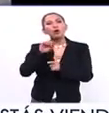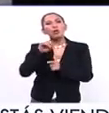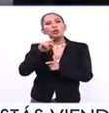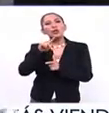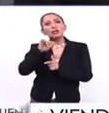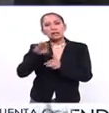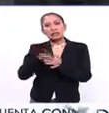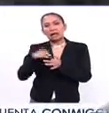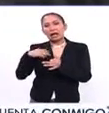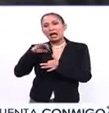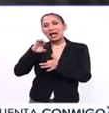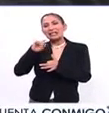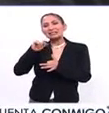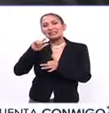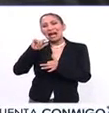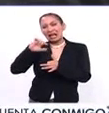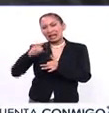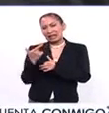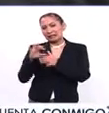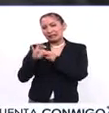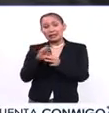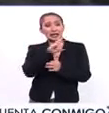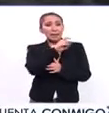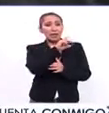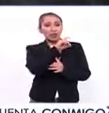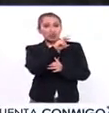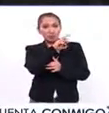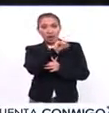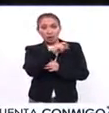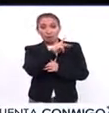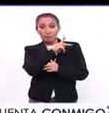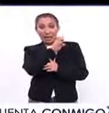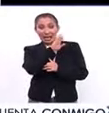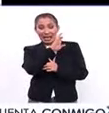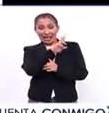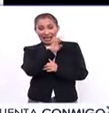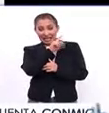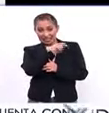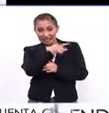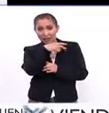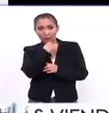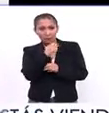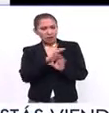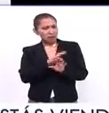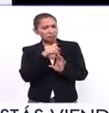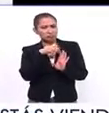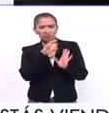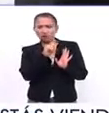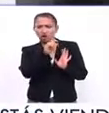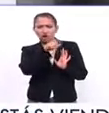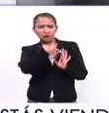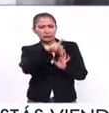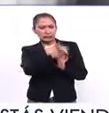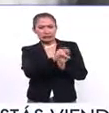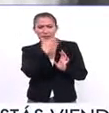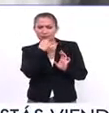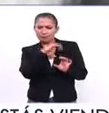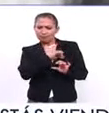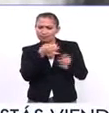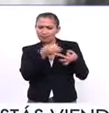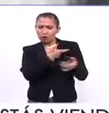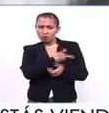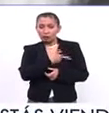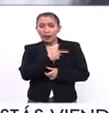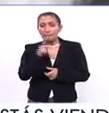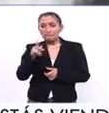estaba muy cerca al estalinismo, y Remedios Varo, sobre todo Pérez, por ejemplo, era totalmente trotskista. Entonces, de hecho, Pérez